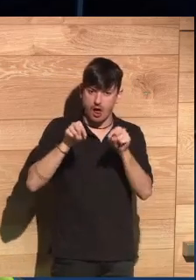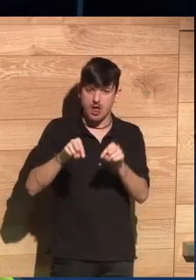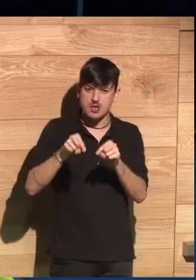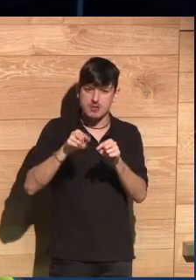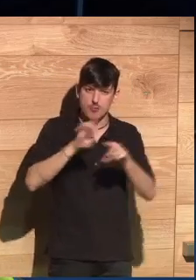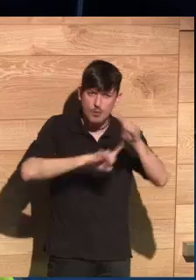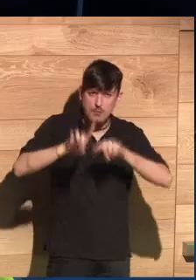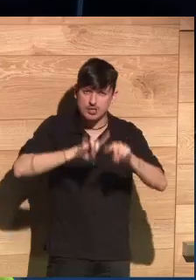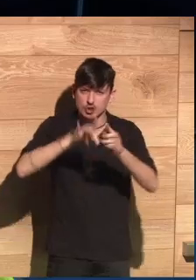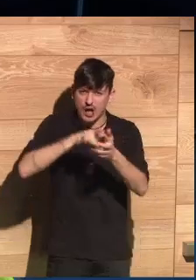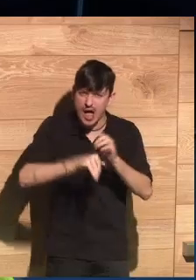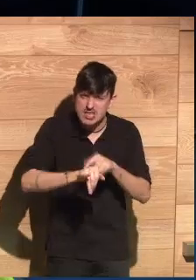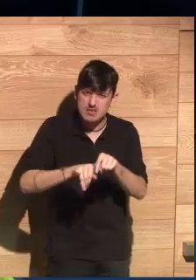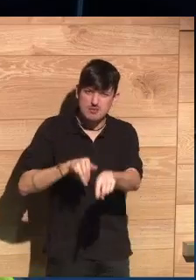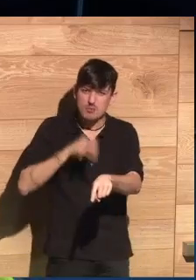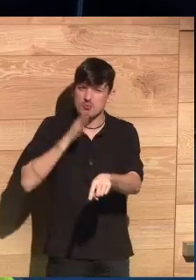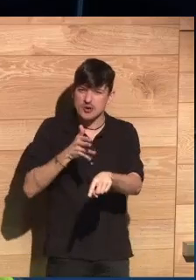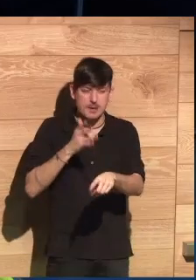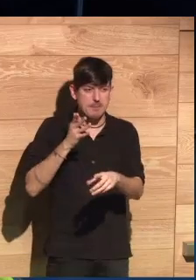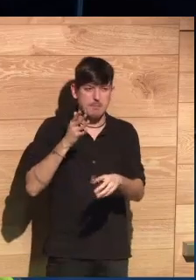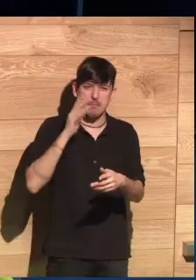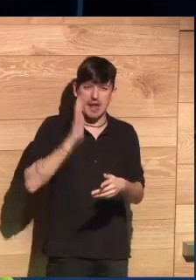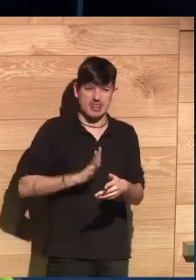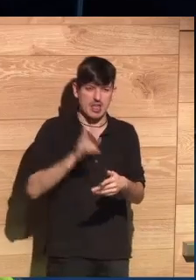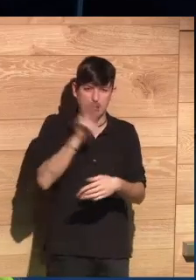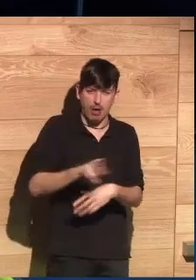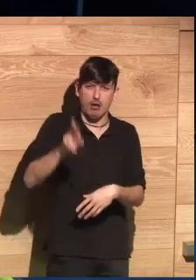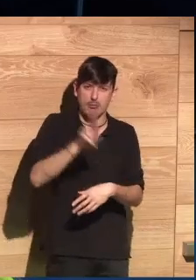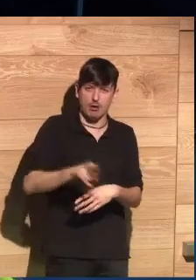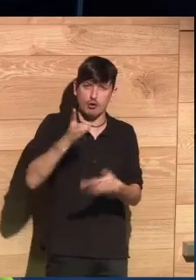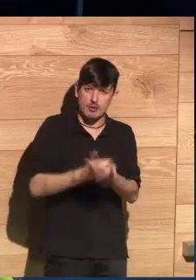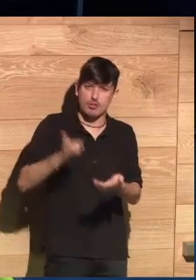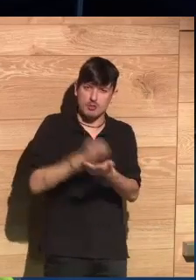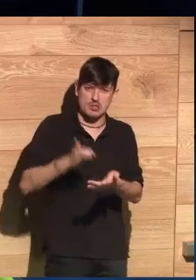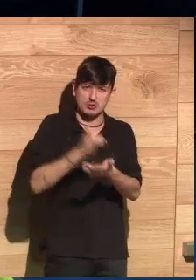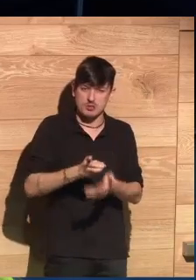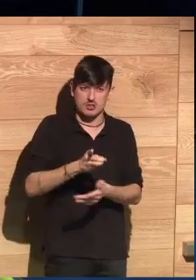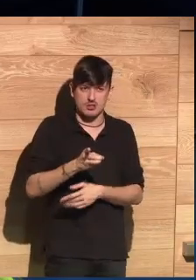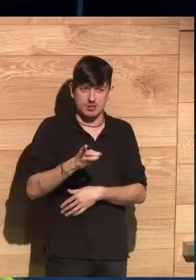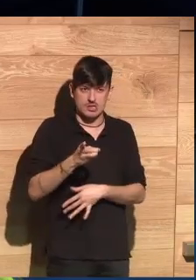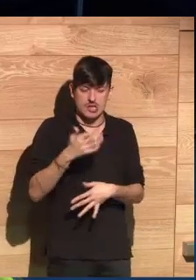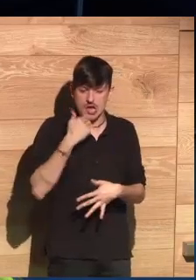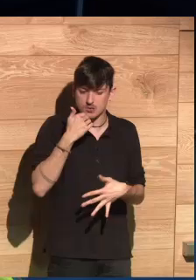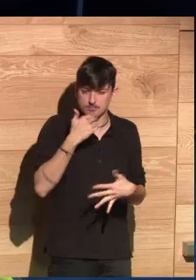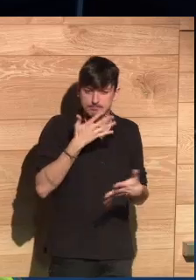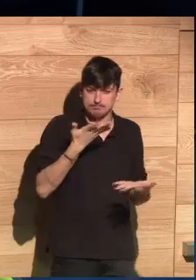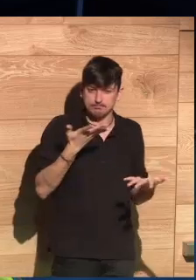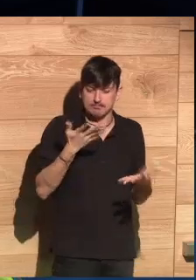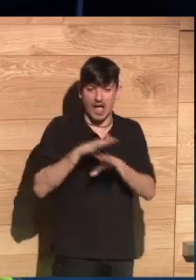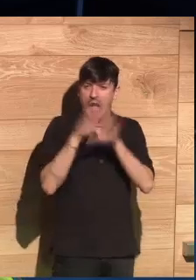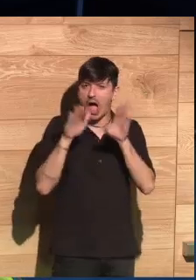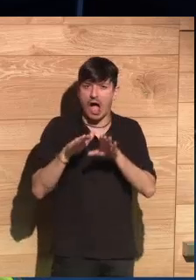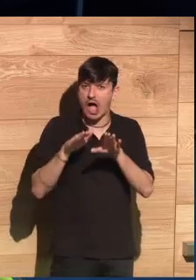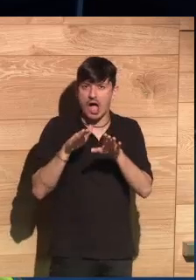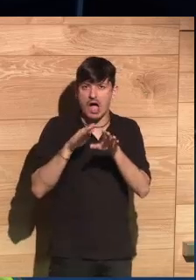los conflictos? O sea, parece que estamos repitiendo una y otra vez que hay una pulsión pero que nos lleva también a